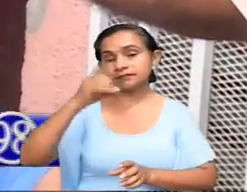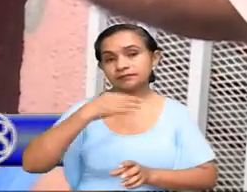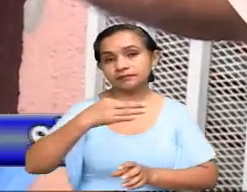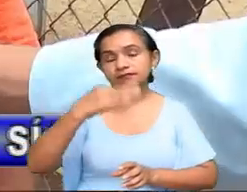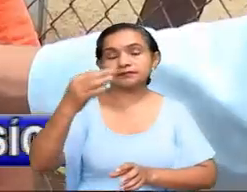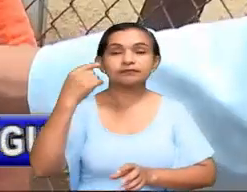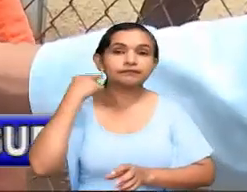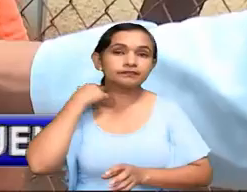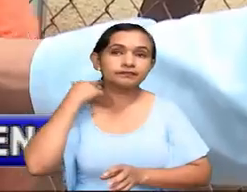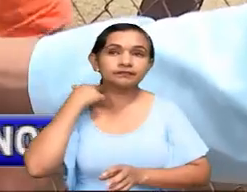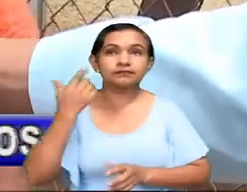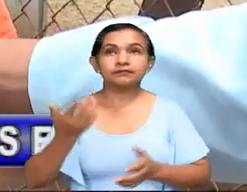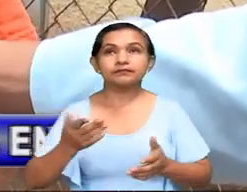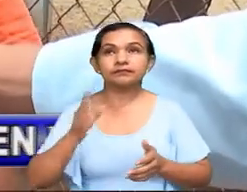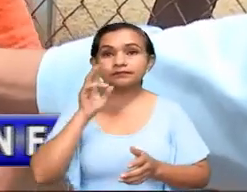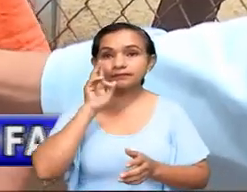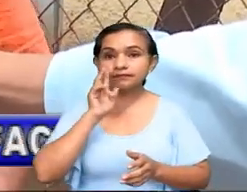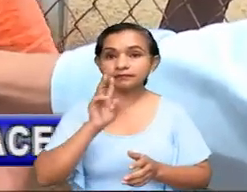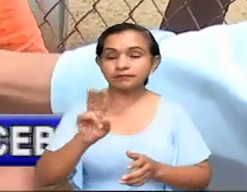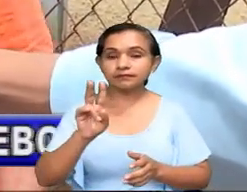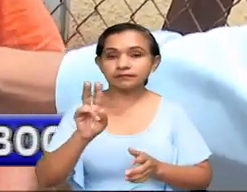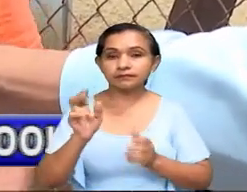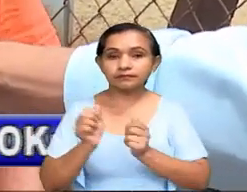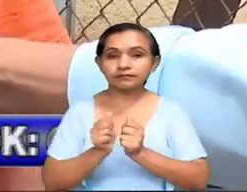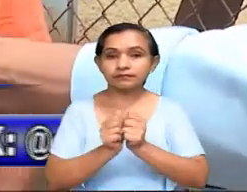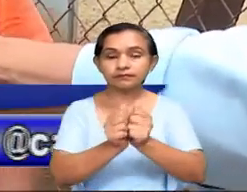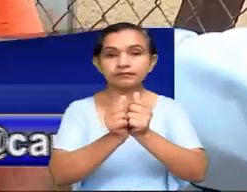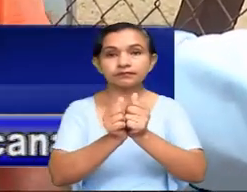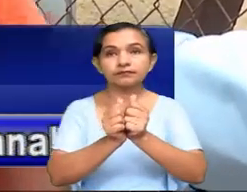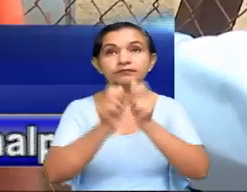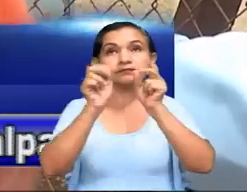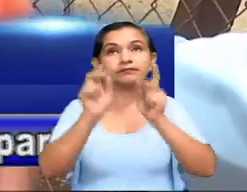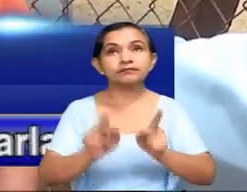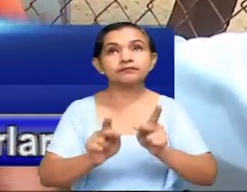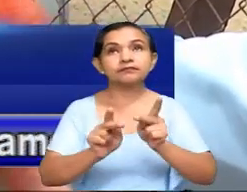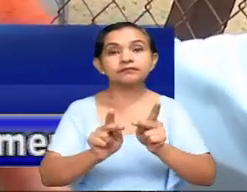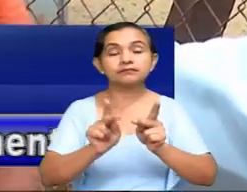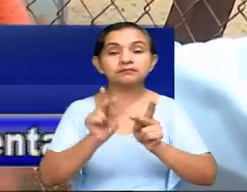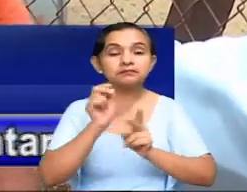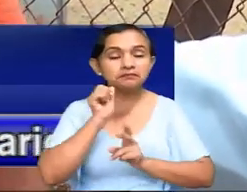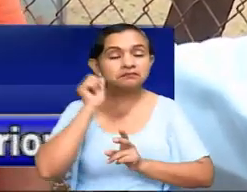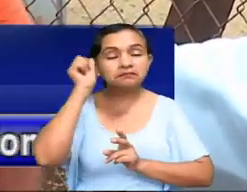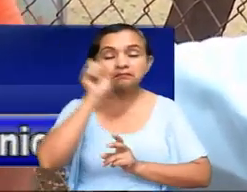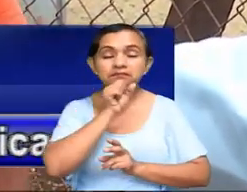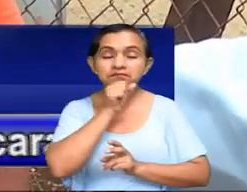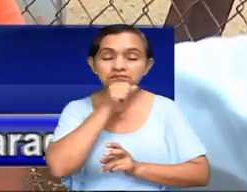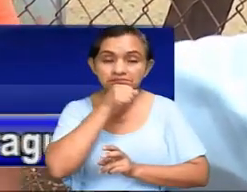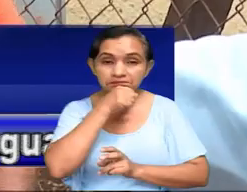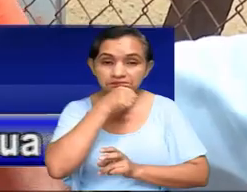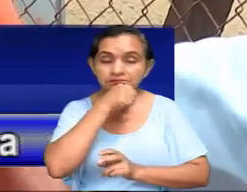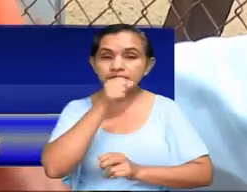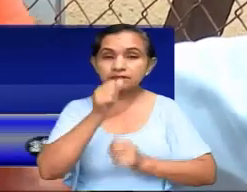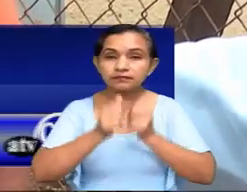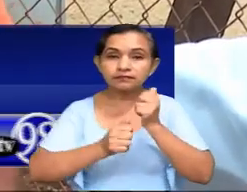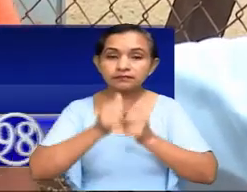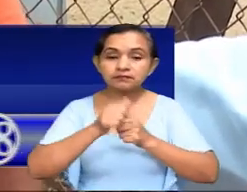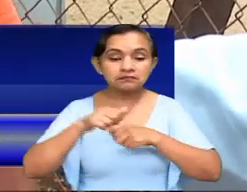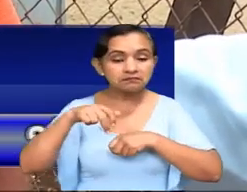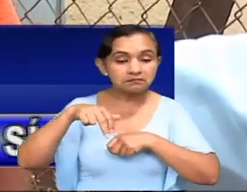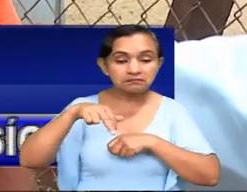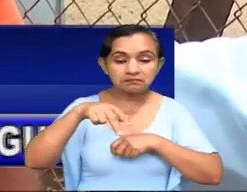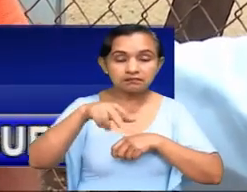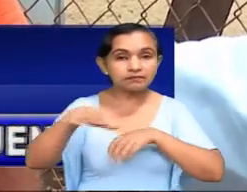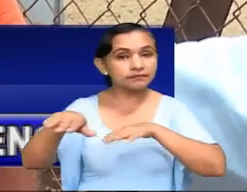bendecir siempre. Estamos viendo el acompañamiento que tenemos para las personas de la tercera edad que tienen problemas de